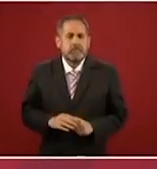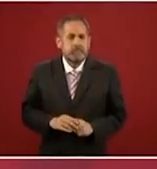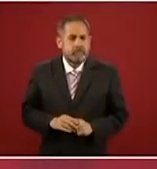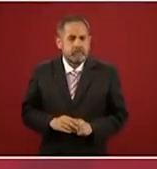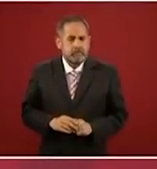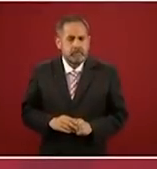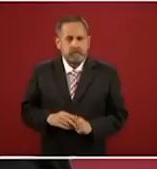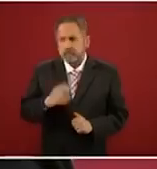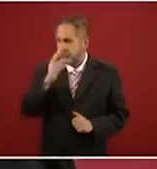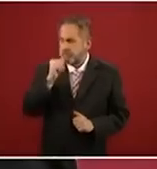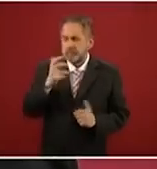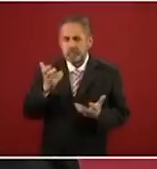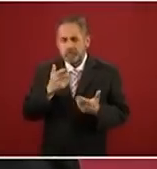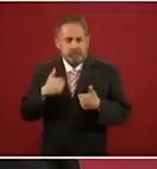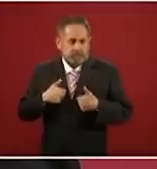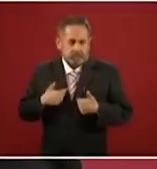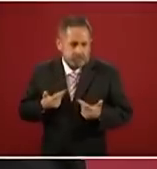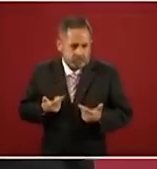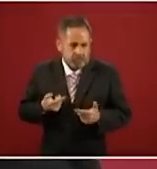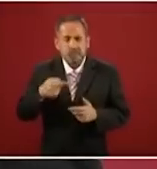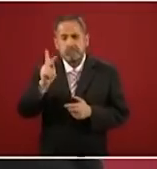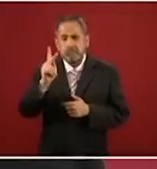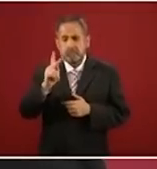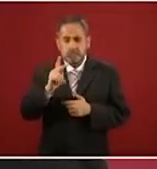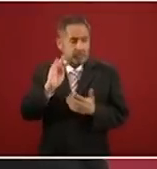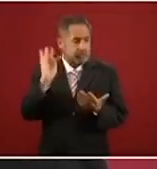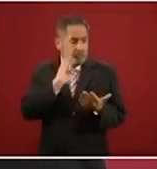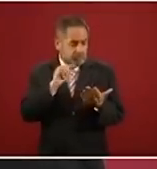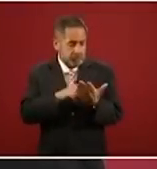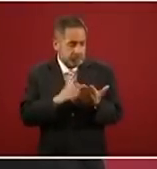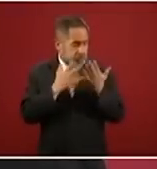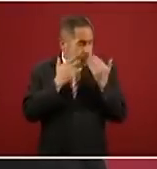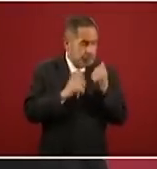para hacerlo nosotros pero que no